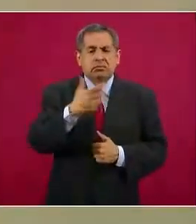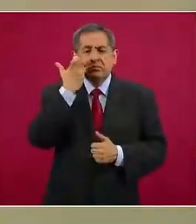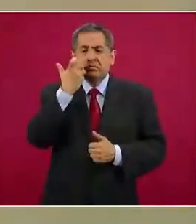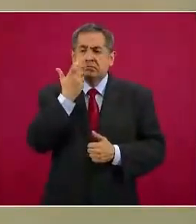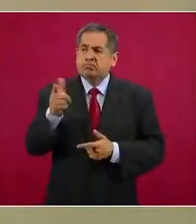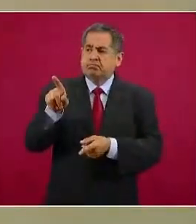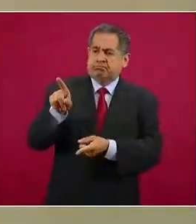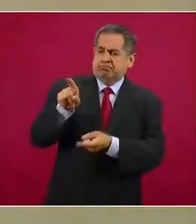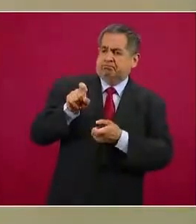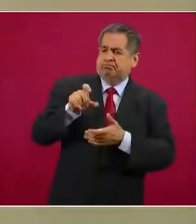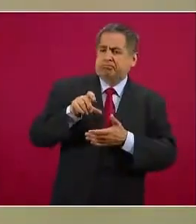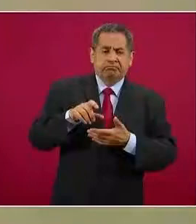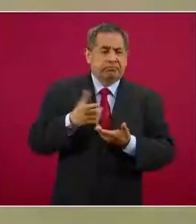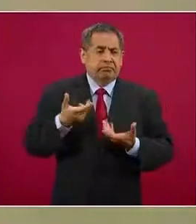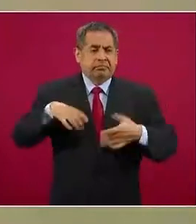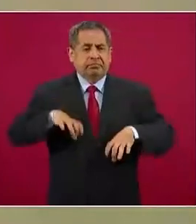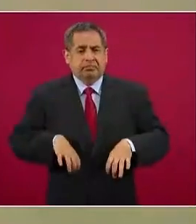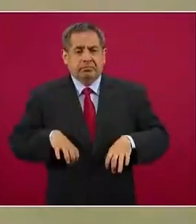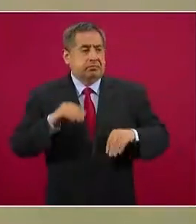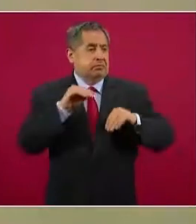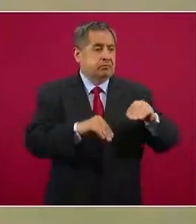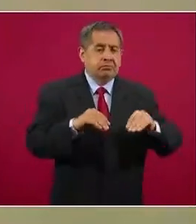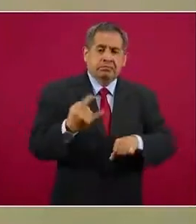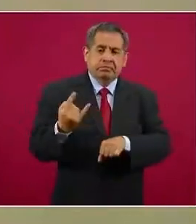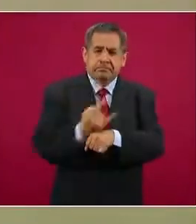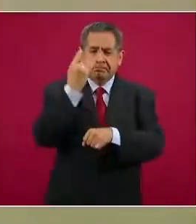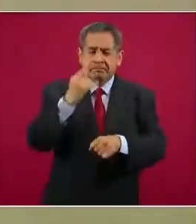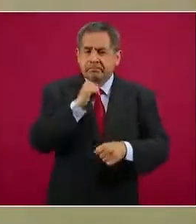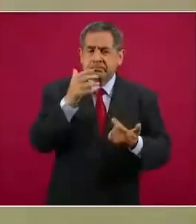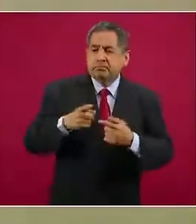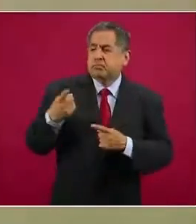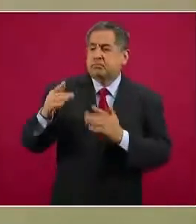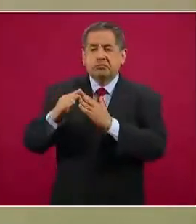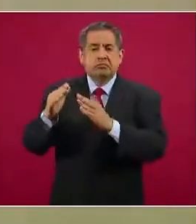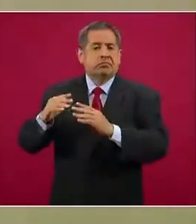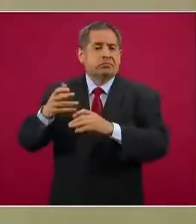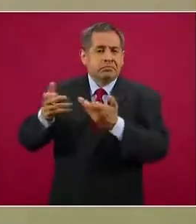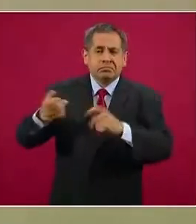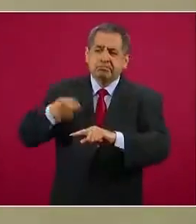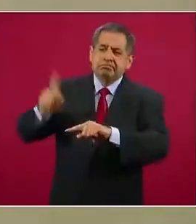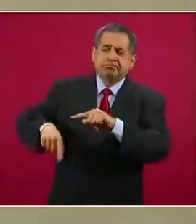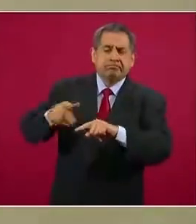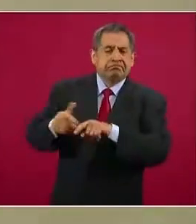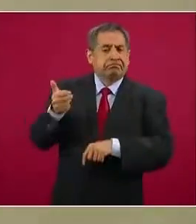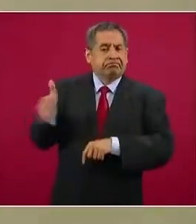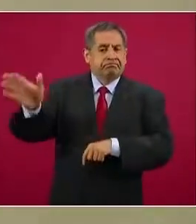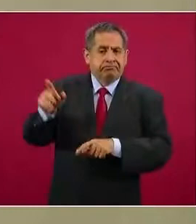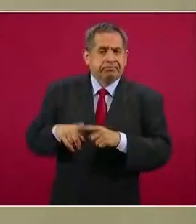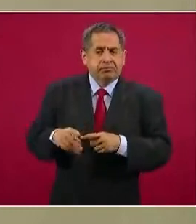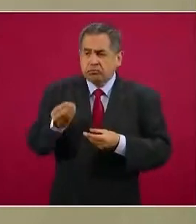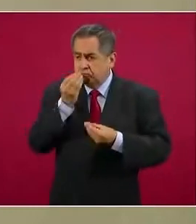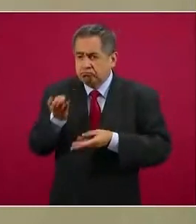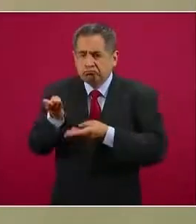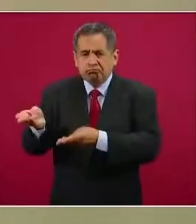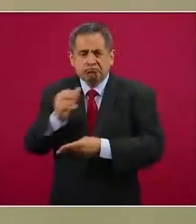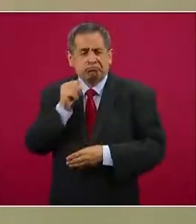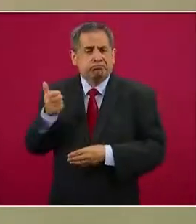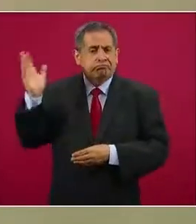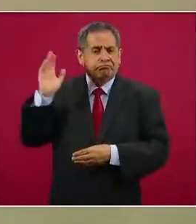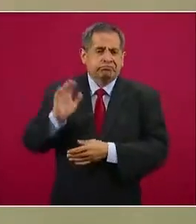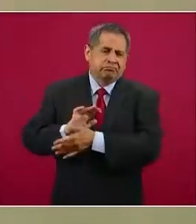cuando se burlaban de esa gente, cuando les quitaban sus casas, cuando les quitaban sus terrenos, cuando no les daban de comer, cuando los corrían, cuando